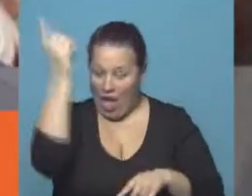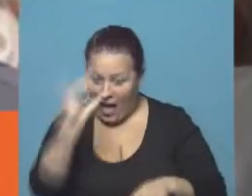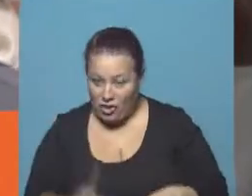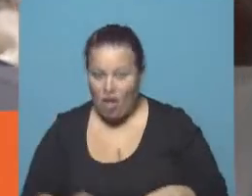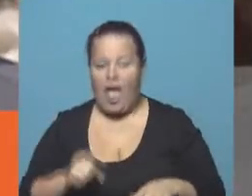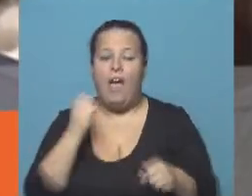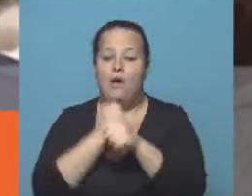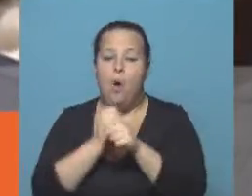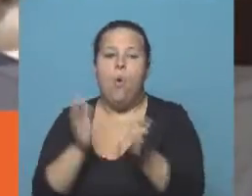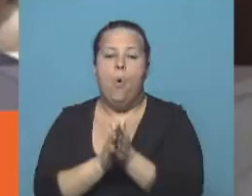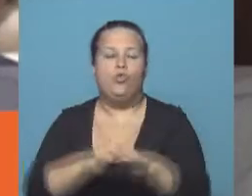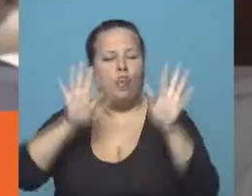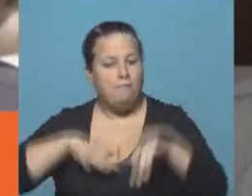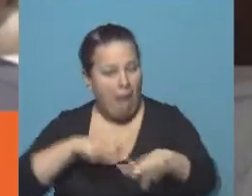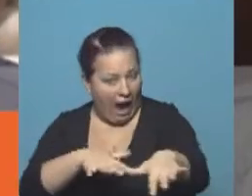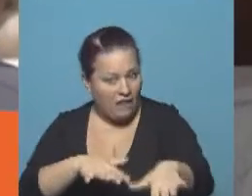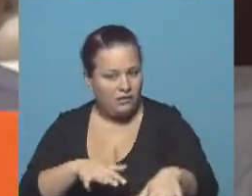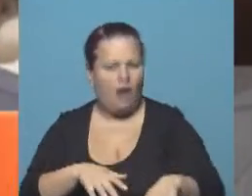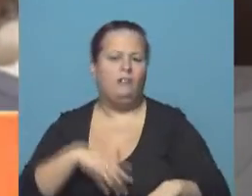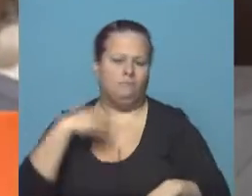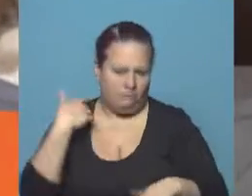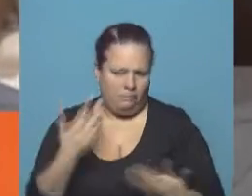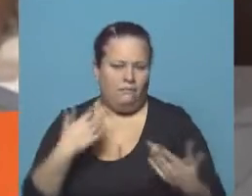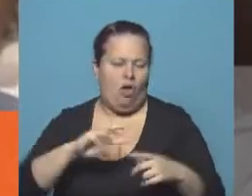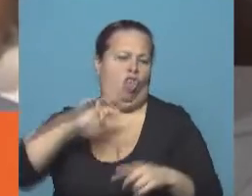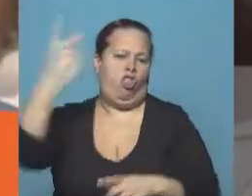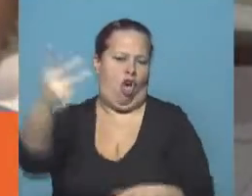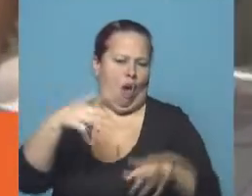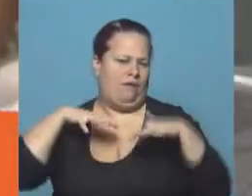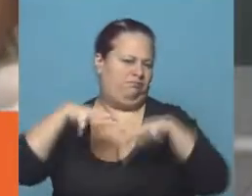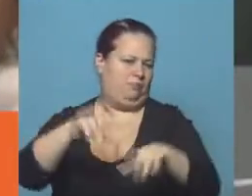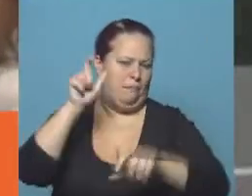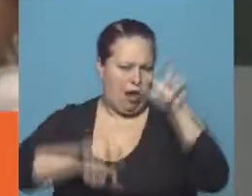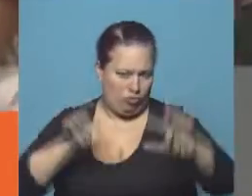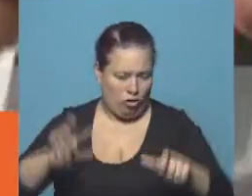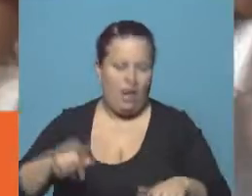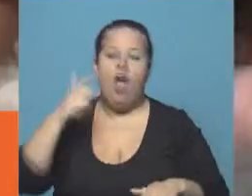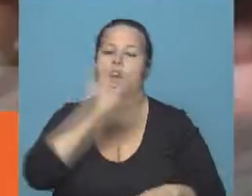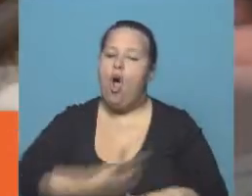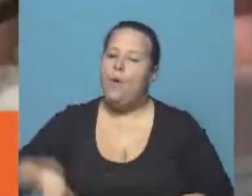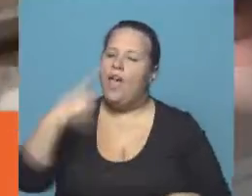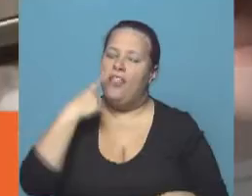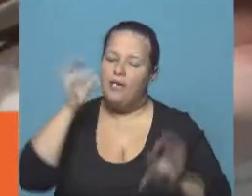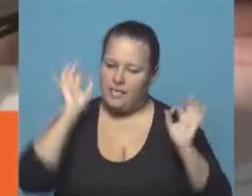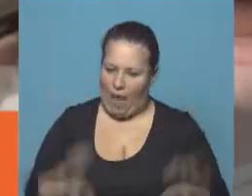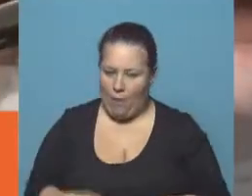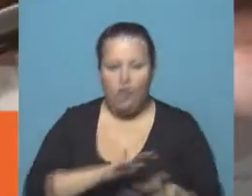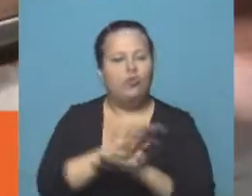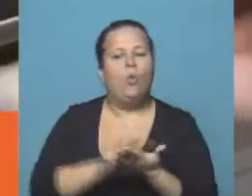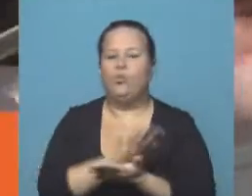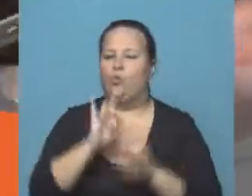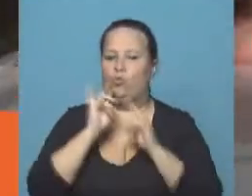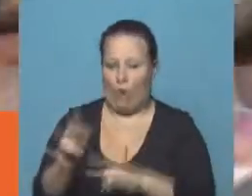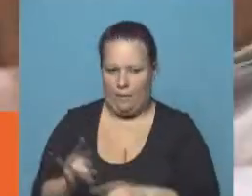con acciones como movilizatorias, va a multiplicar la cantidad de gente. Así que el gobierno tiene que tomar cuenta de esto y resolver los